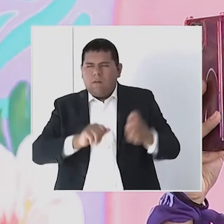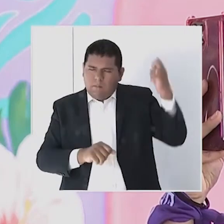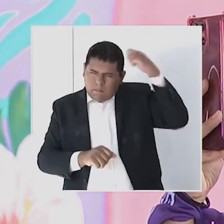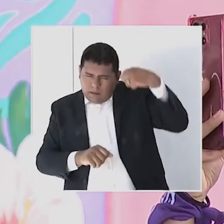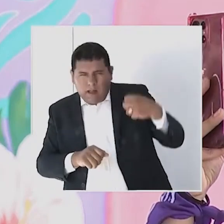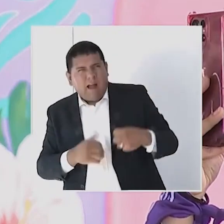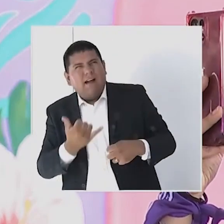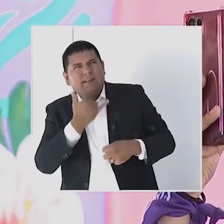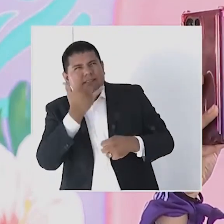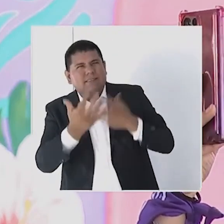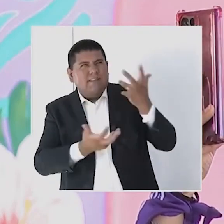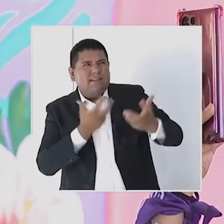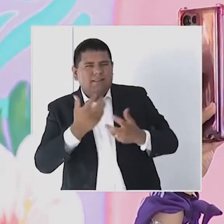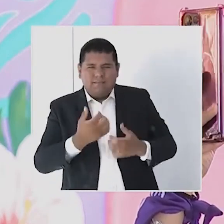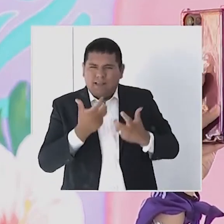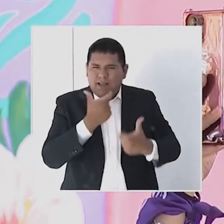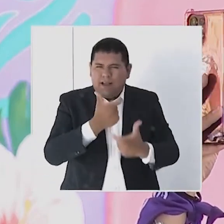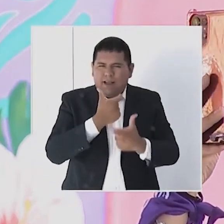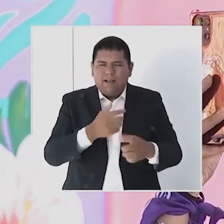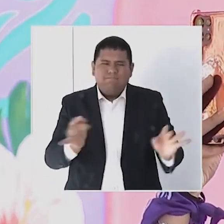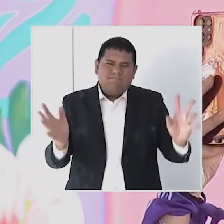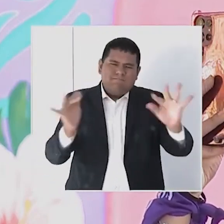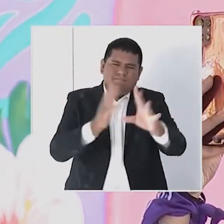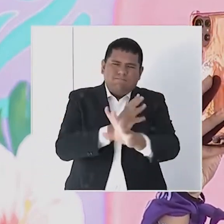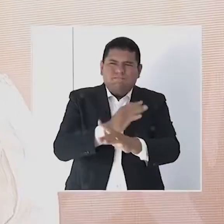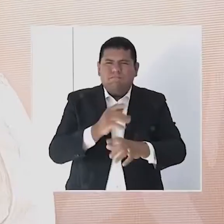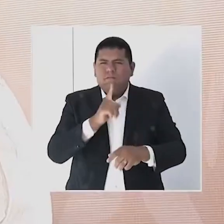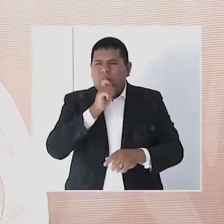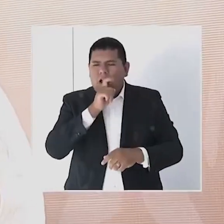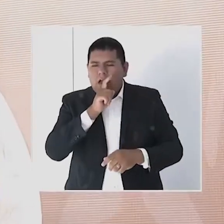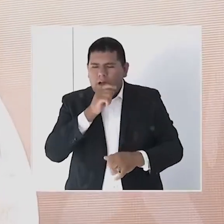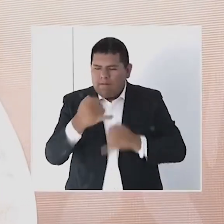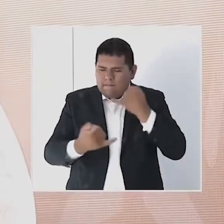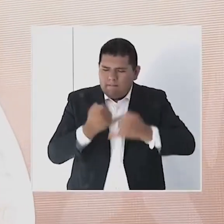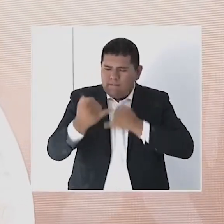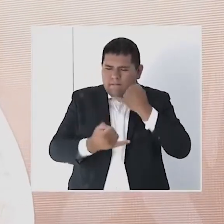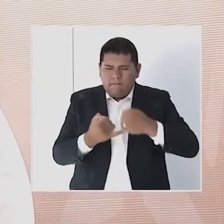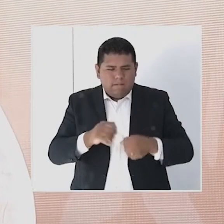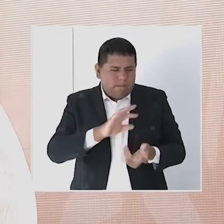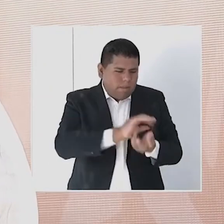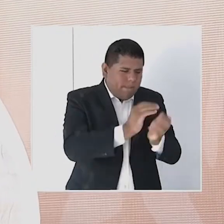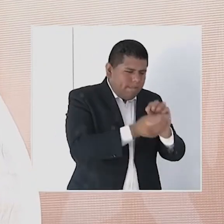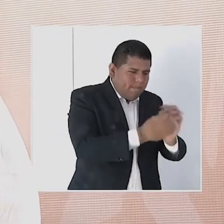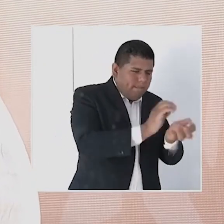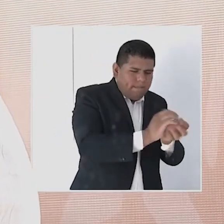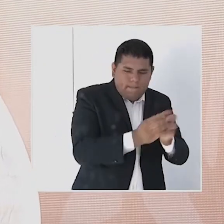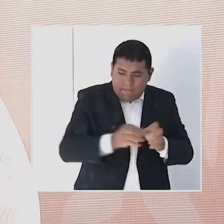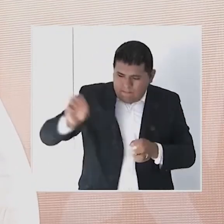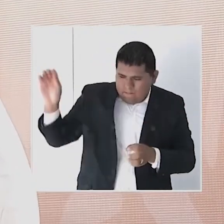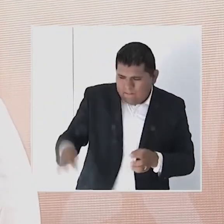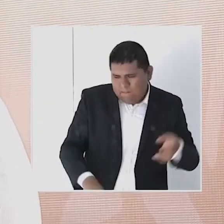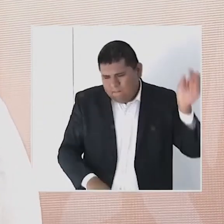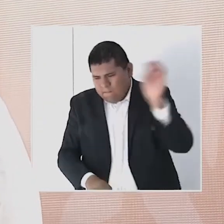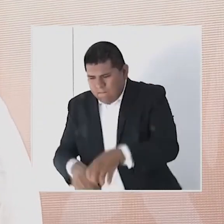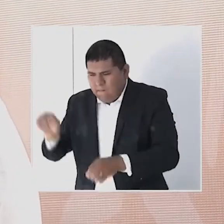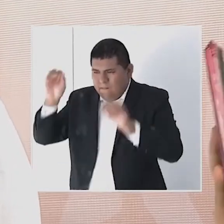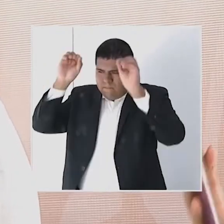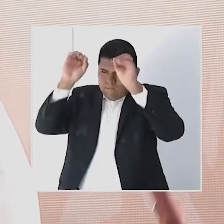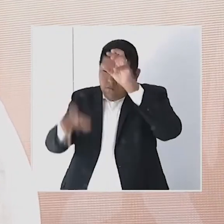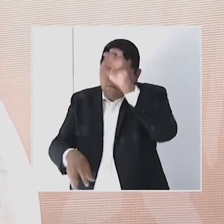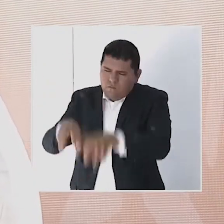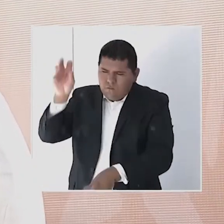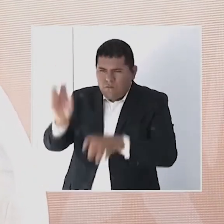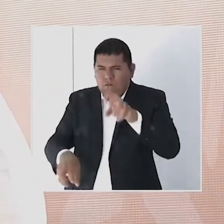de hielo, travesura del agua, canicas blanquecinas vuelven de nieve